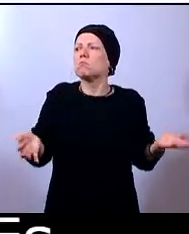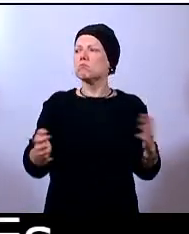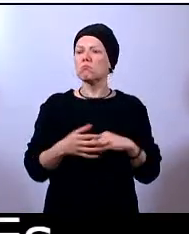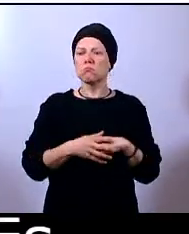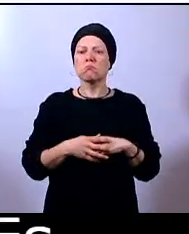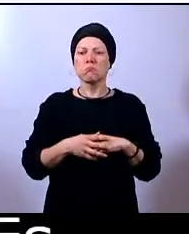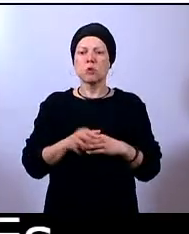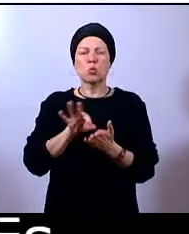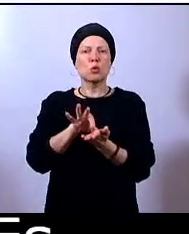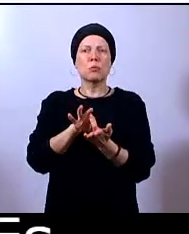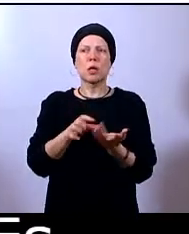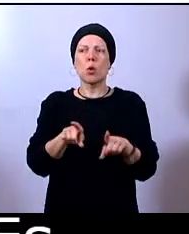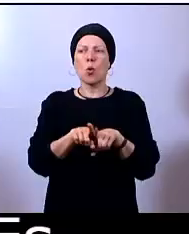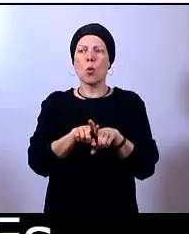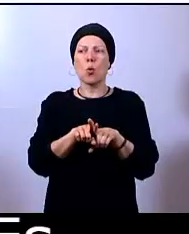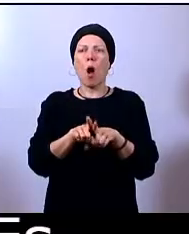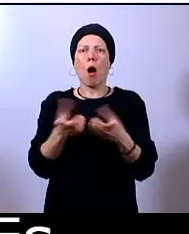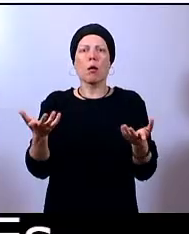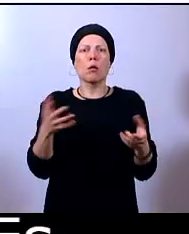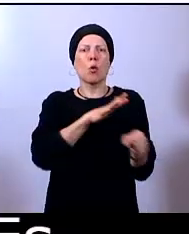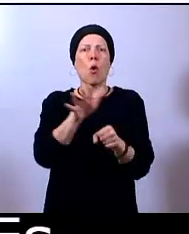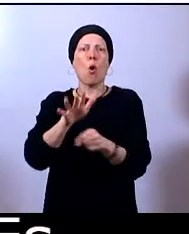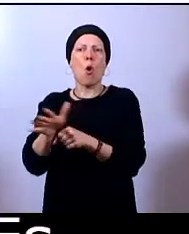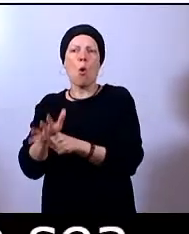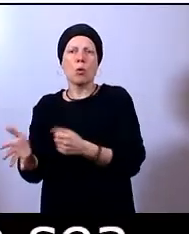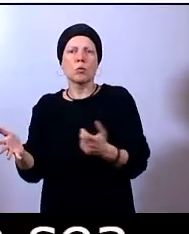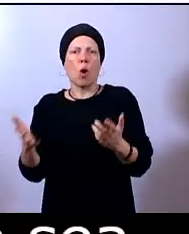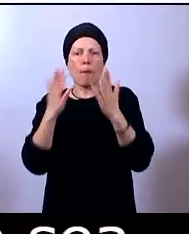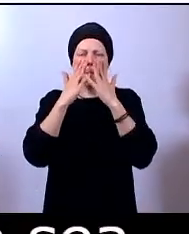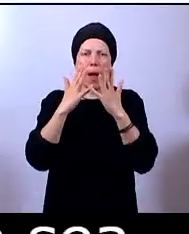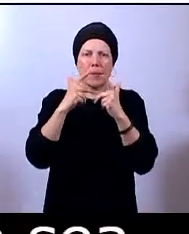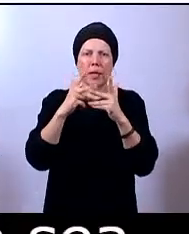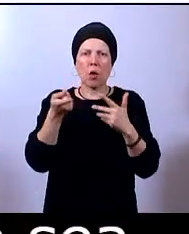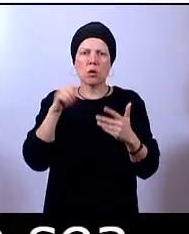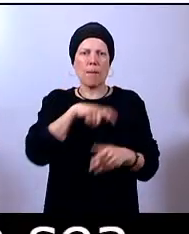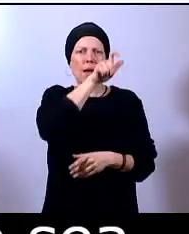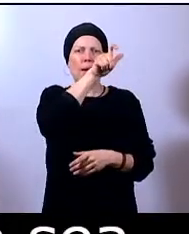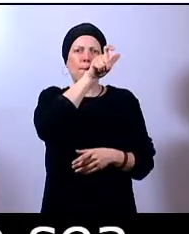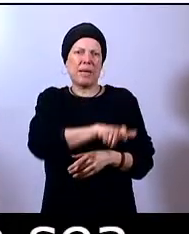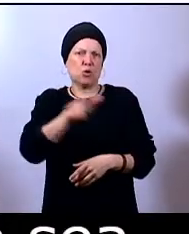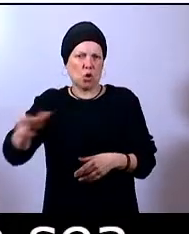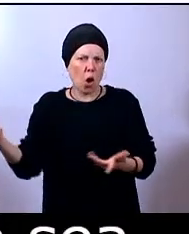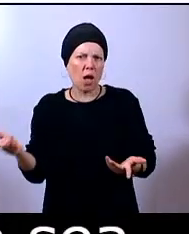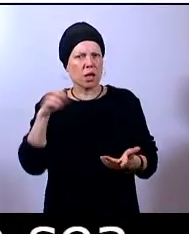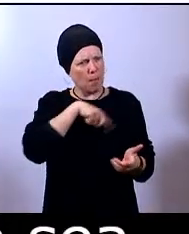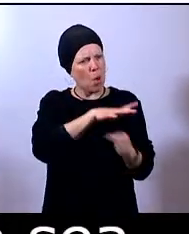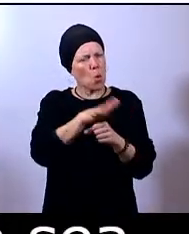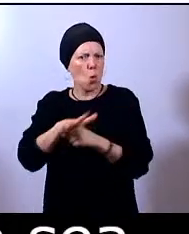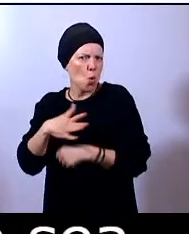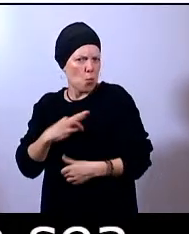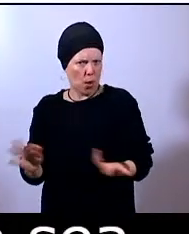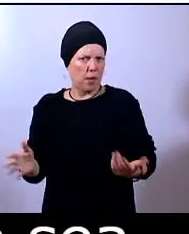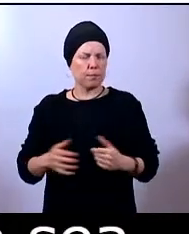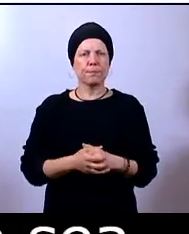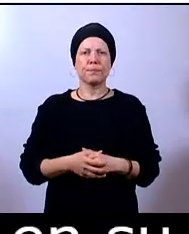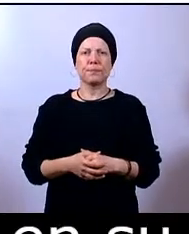que dé cobertura tanto a la Administración en su trabajo como al trabajador o la trabajadora que lo solicita.